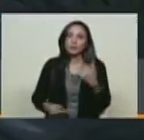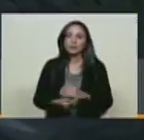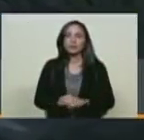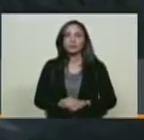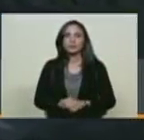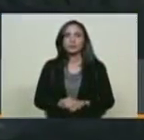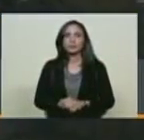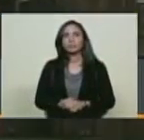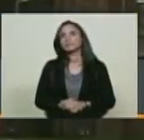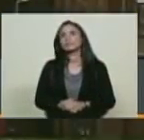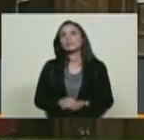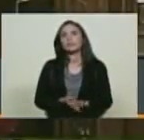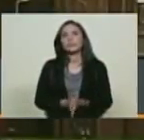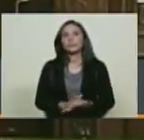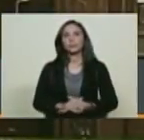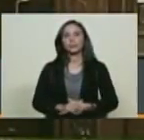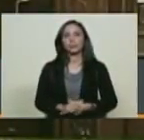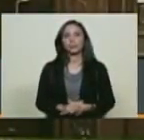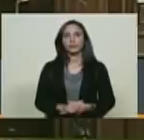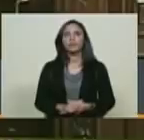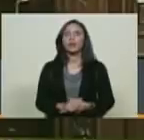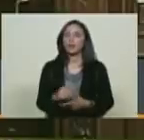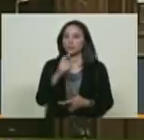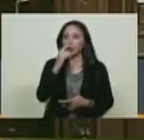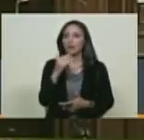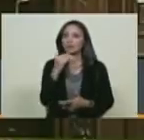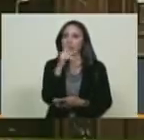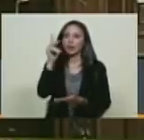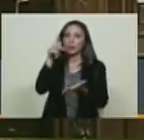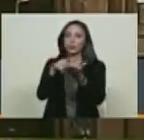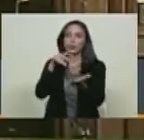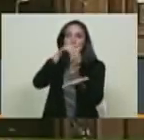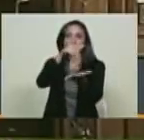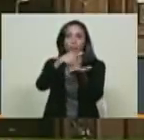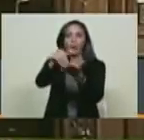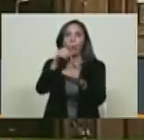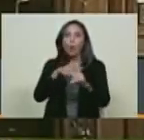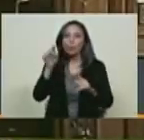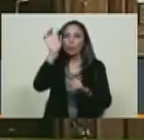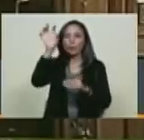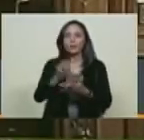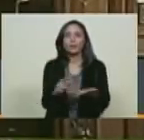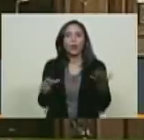gobierno argelino, hermanos y hermanas. Pronto estaré por allá. Yo quisiera que